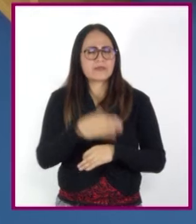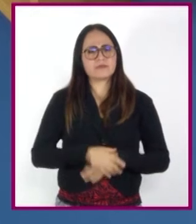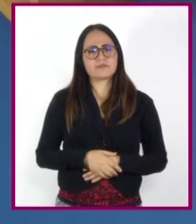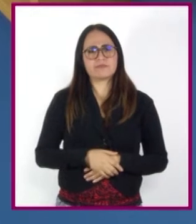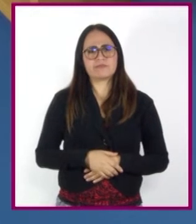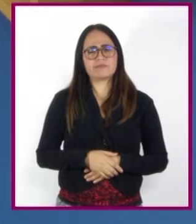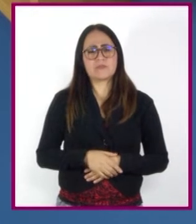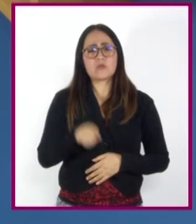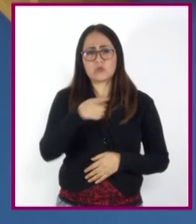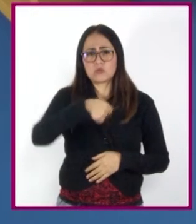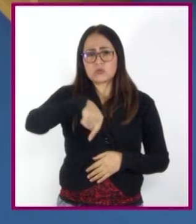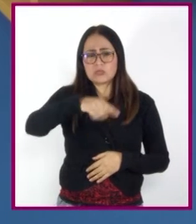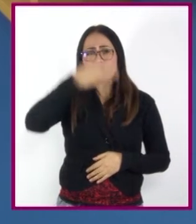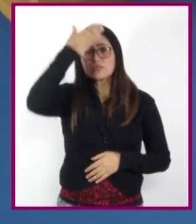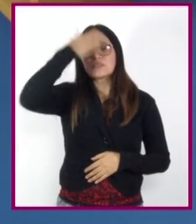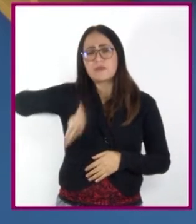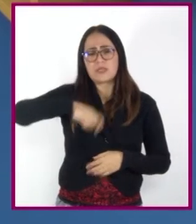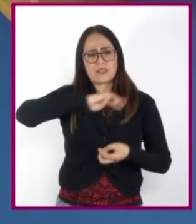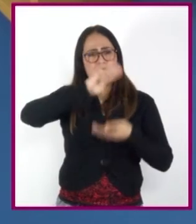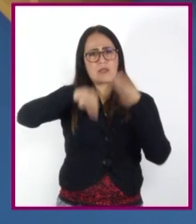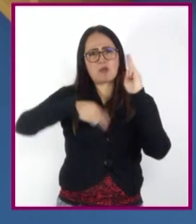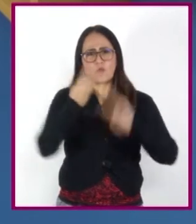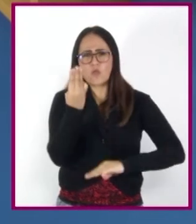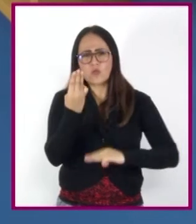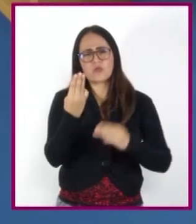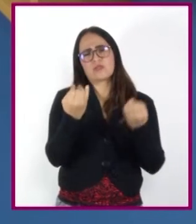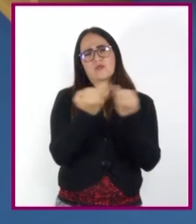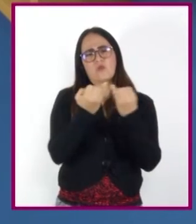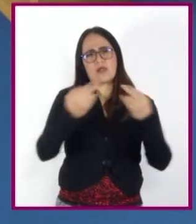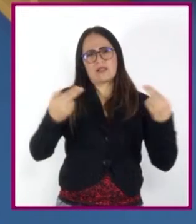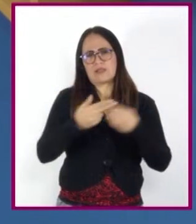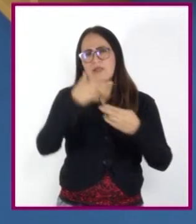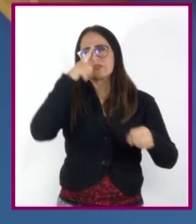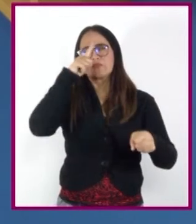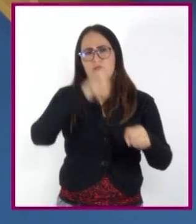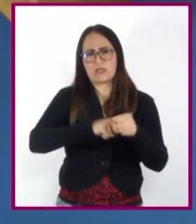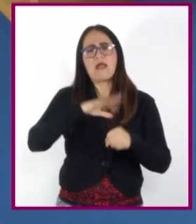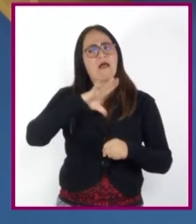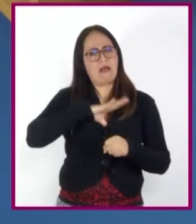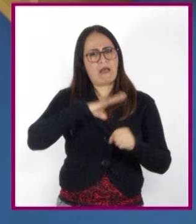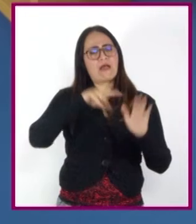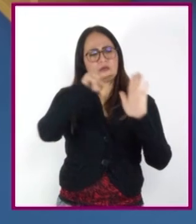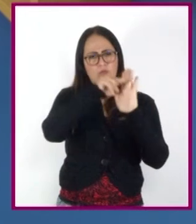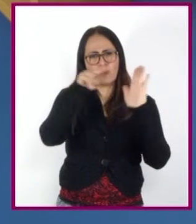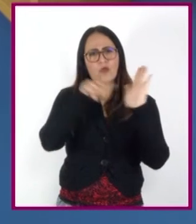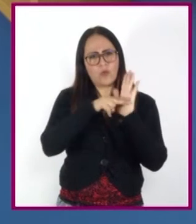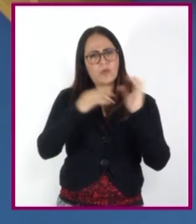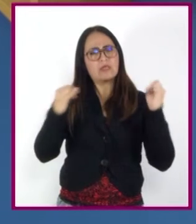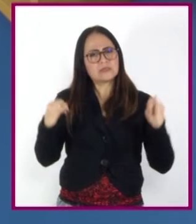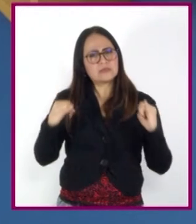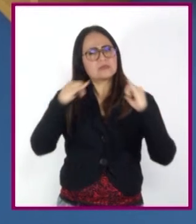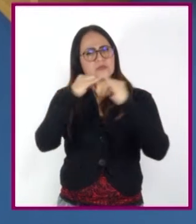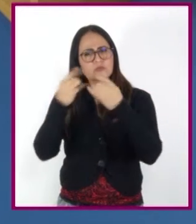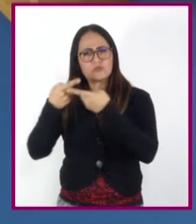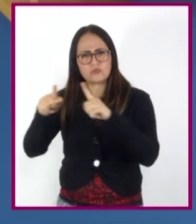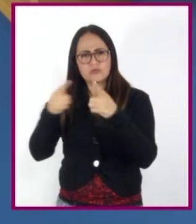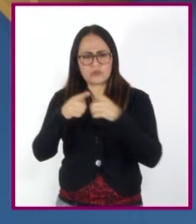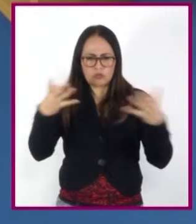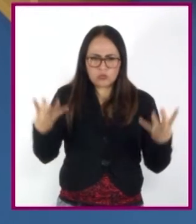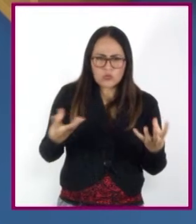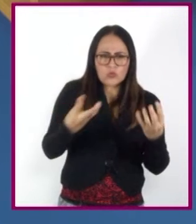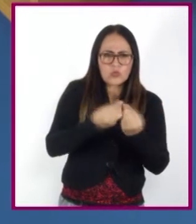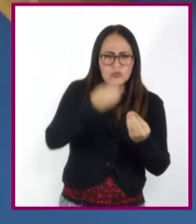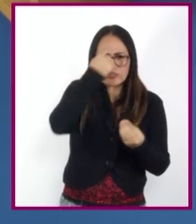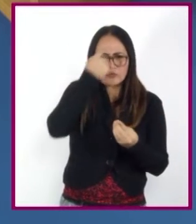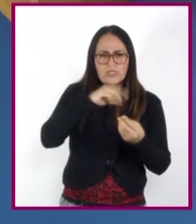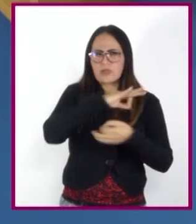que debido a esto, a nivel mundial y nacional, existen diversas normativas e instituciones trabajando para lograr una